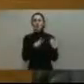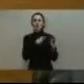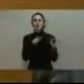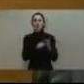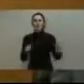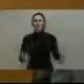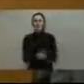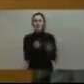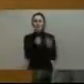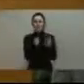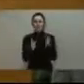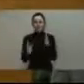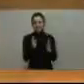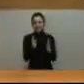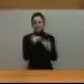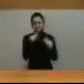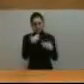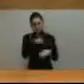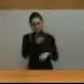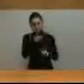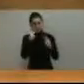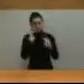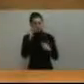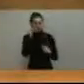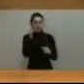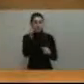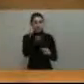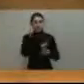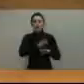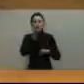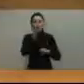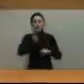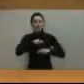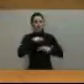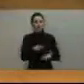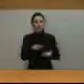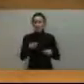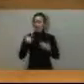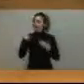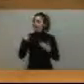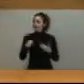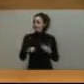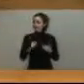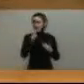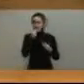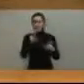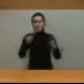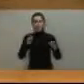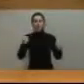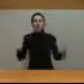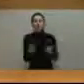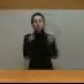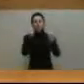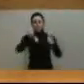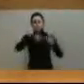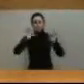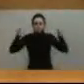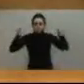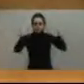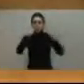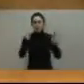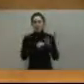2016. Gracias, señoría. Señora consejera, está en uso de la palabra. Sí, gracias, señor presidente. Pues entre las actuaciones que vamos a abordar en el